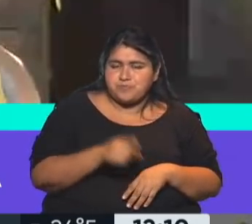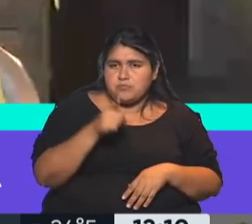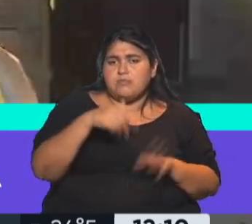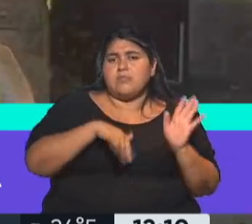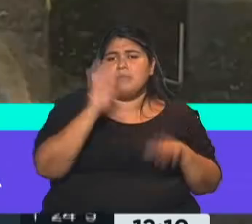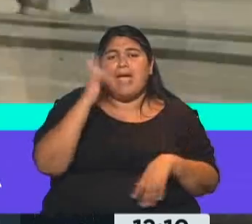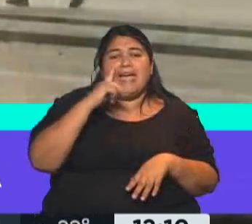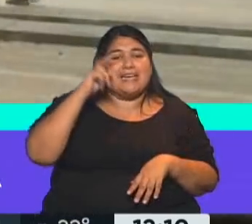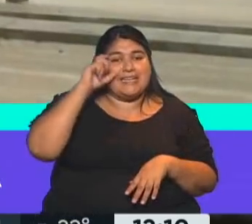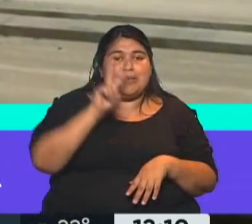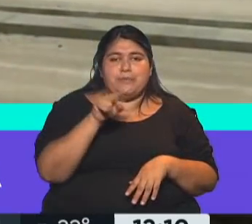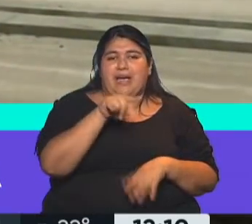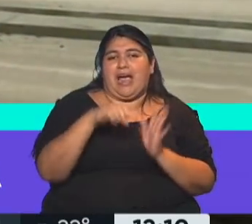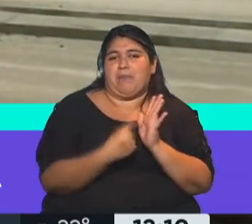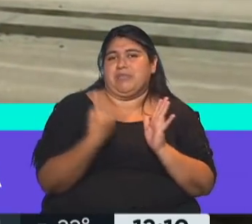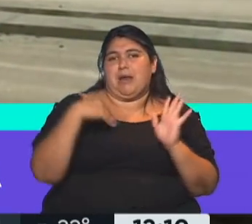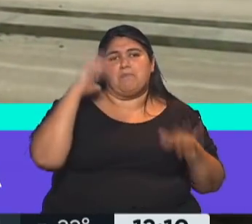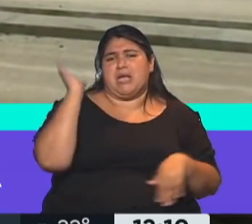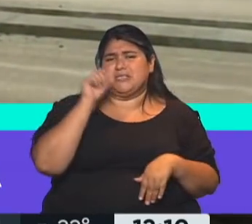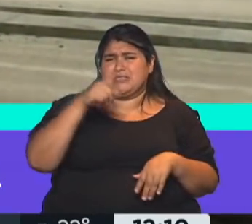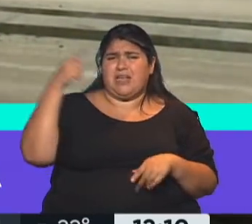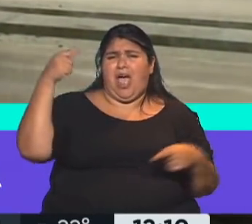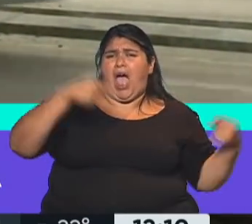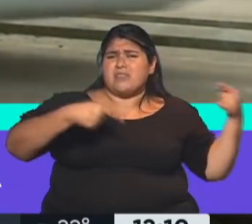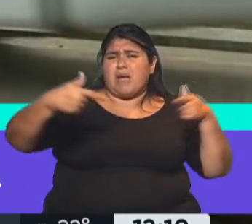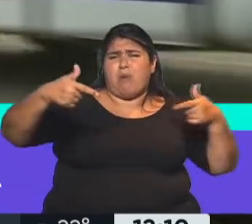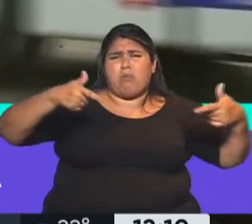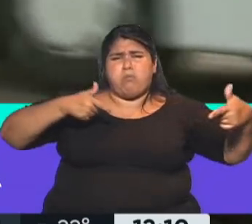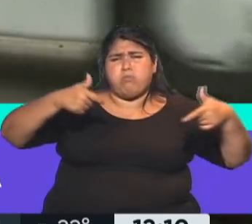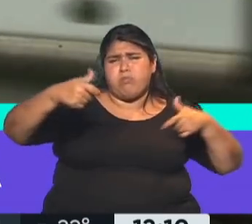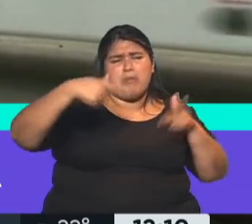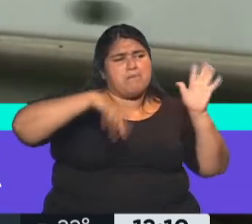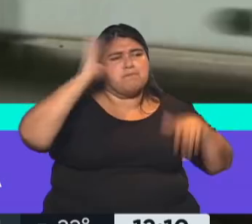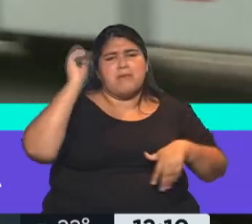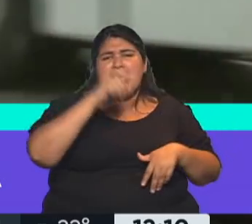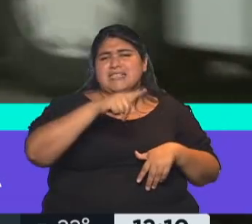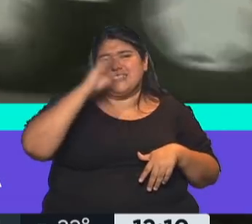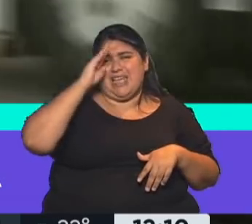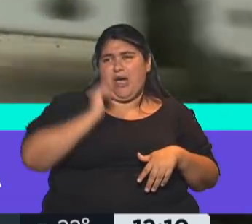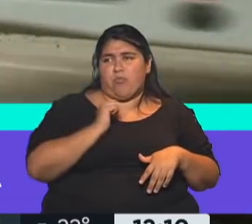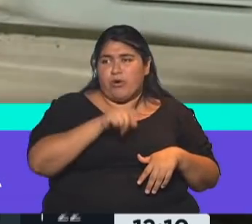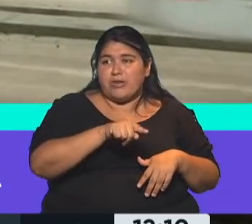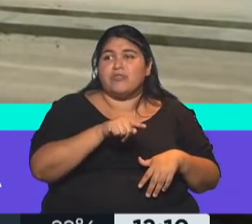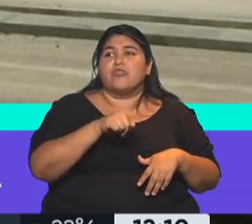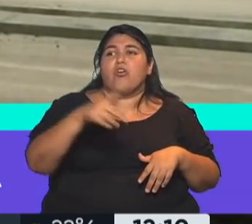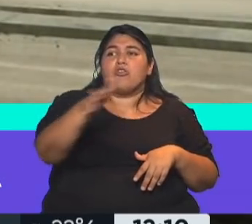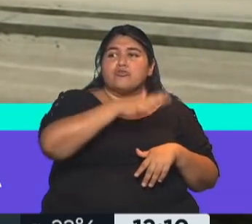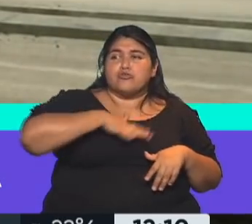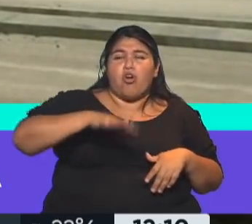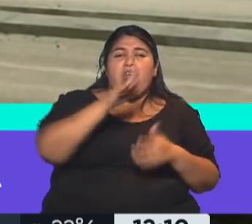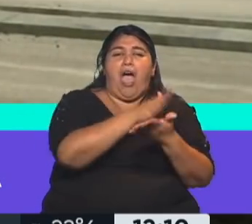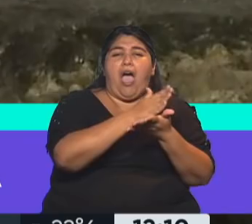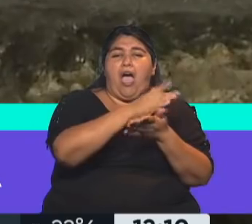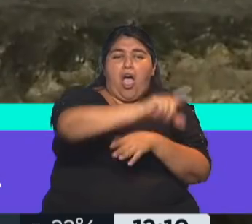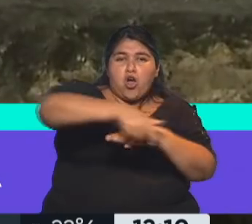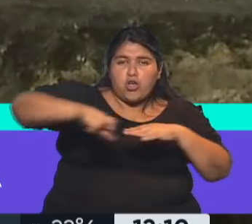Kiev, la capital. Odessa sí tuvo ataques, principalmente en el aeropuerto militar, por la zona costera, y también